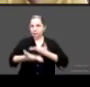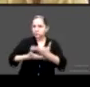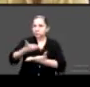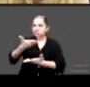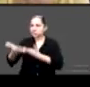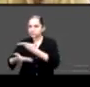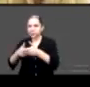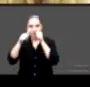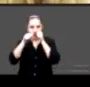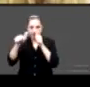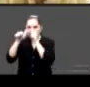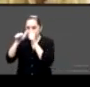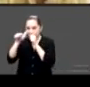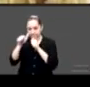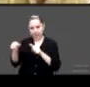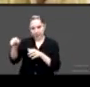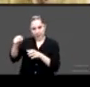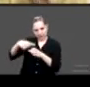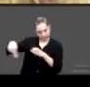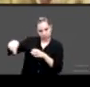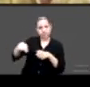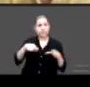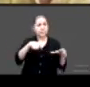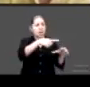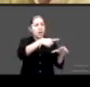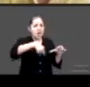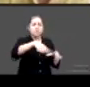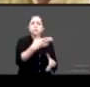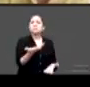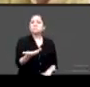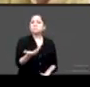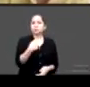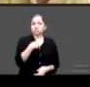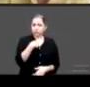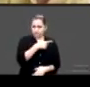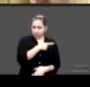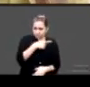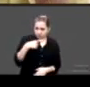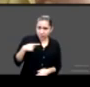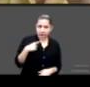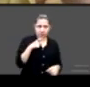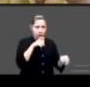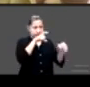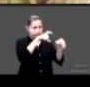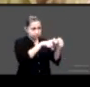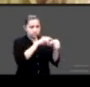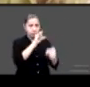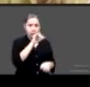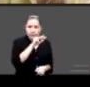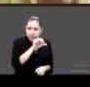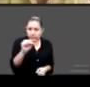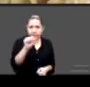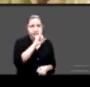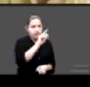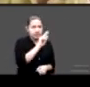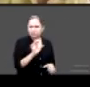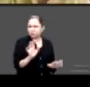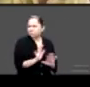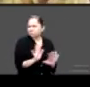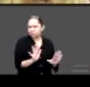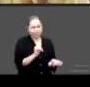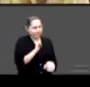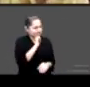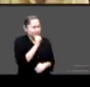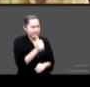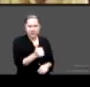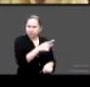importante, no hay ningún requisito, no se tiene que ser afiliado a ningún tipo de seguro. Todos los servicios, incluyendo los métodos, son gratuitos y